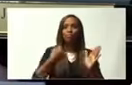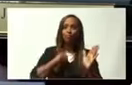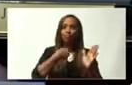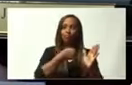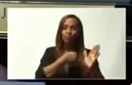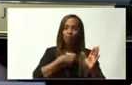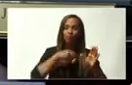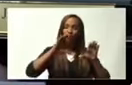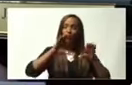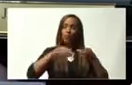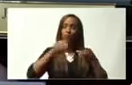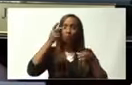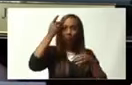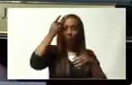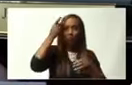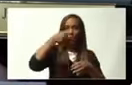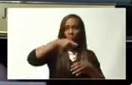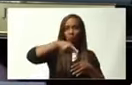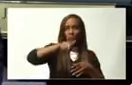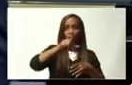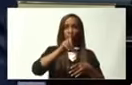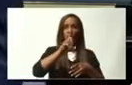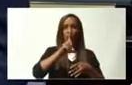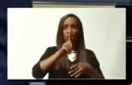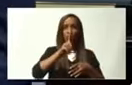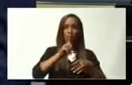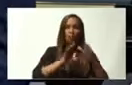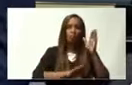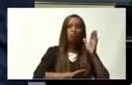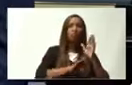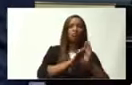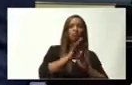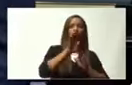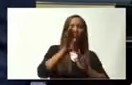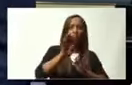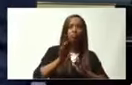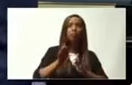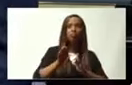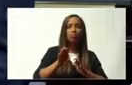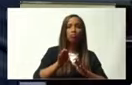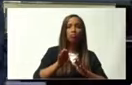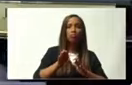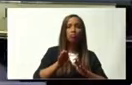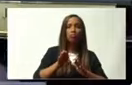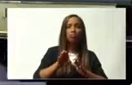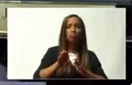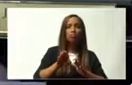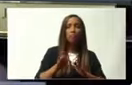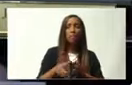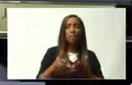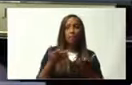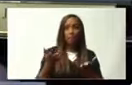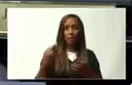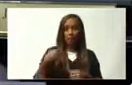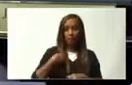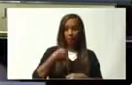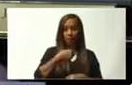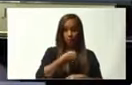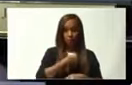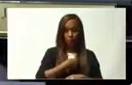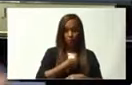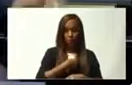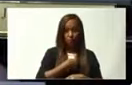como Partido de la Liberación Dominicana, seguiremos oponiéndonos a esta visión económica de seguir